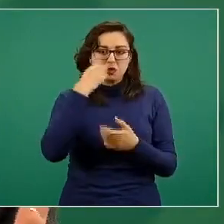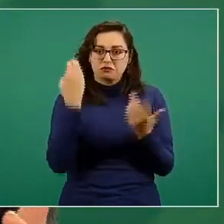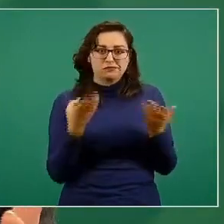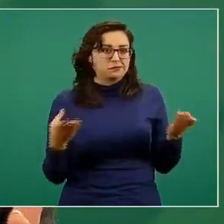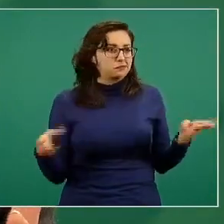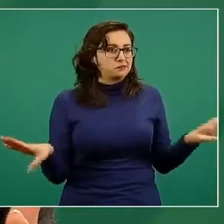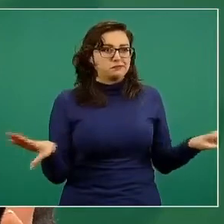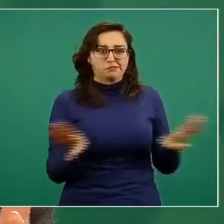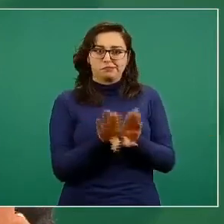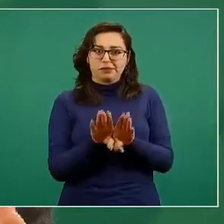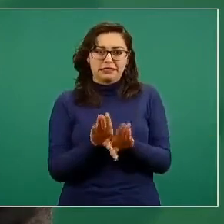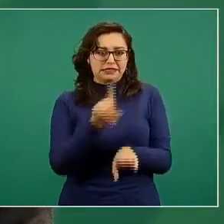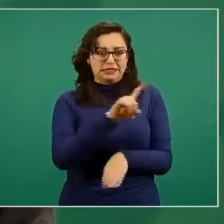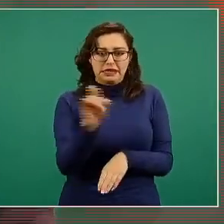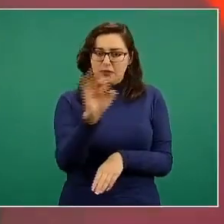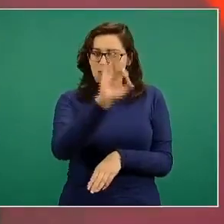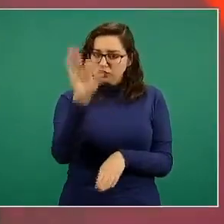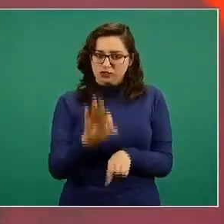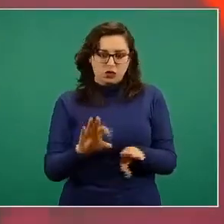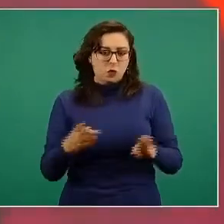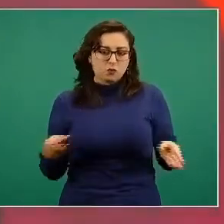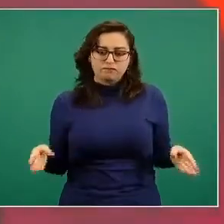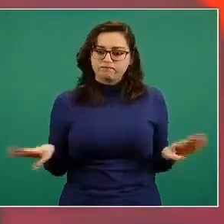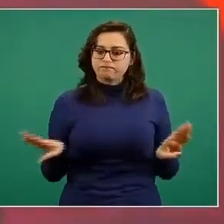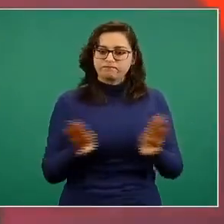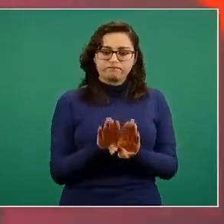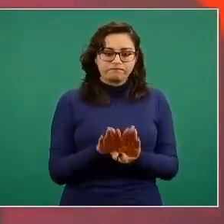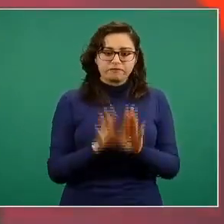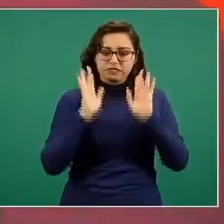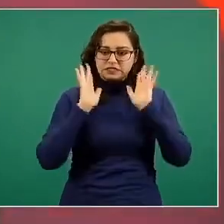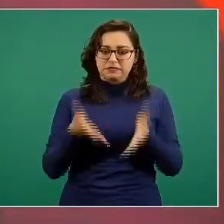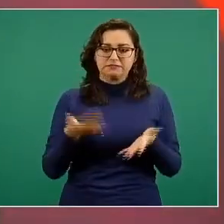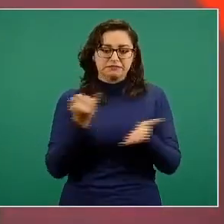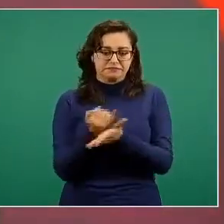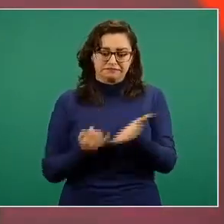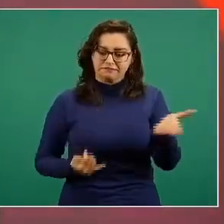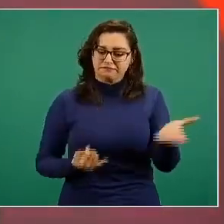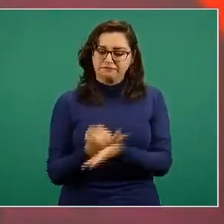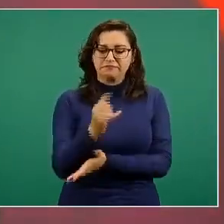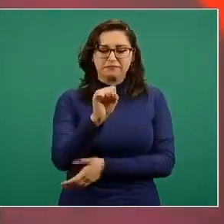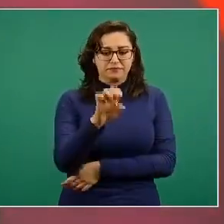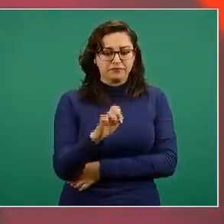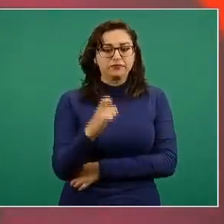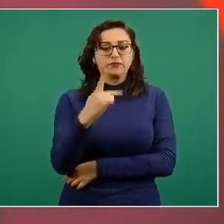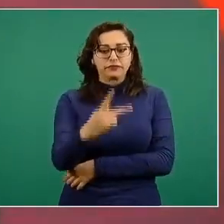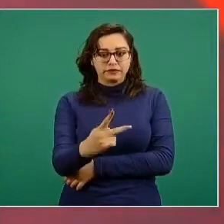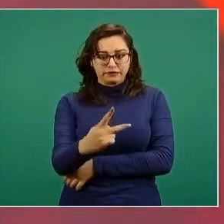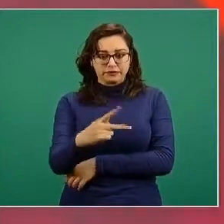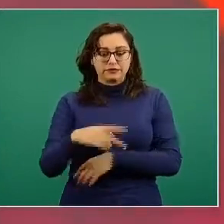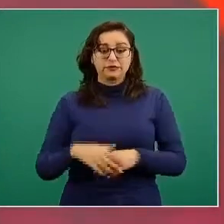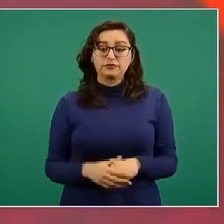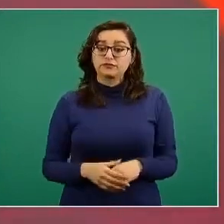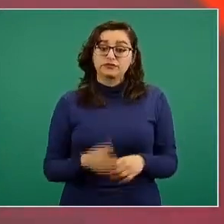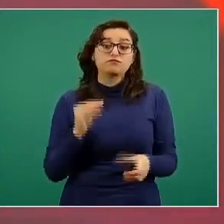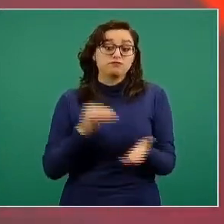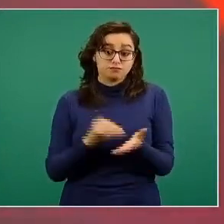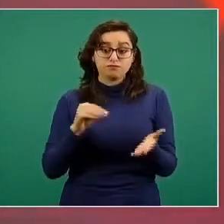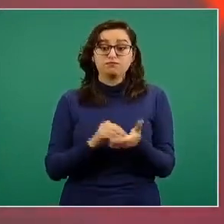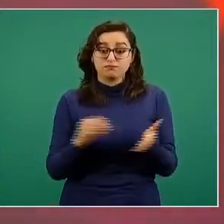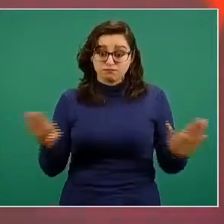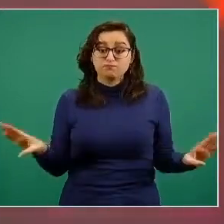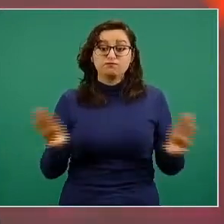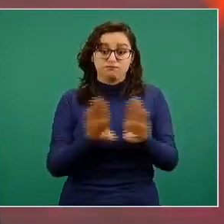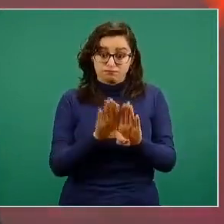todo el sistema educativo mediante una disposición administrativa de la propia Secretaría de Educación Pública, y permanecen cerradas las